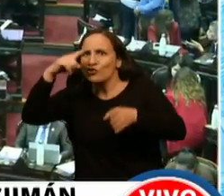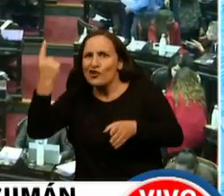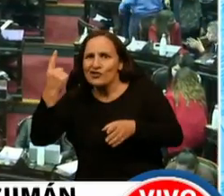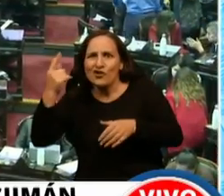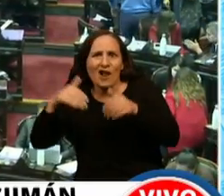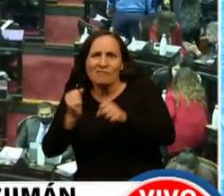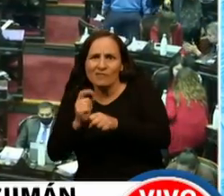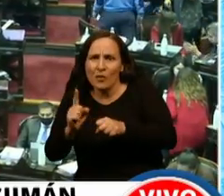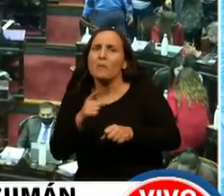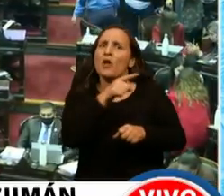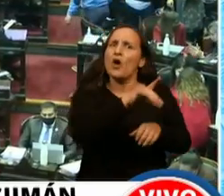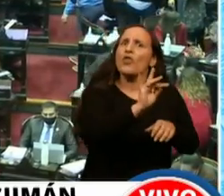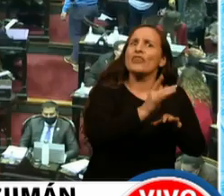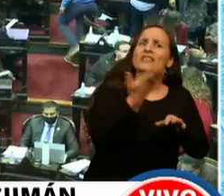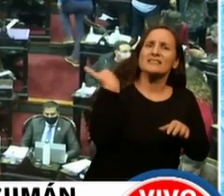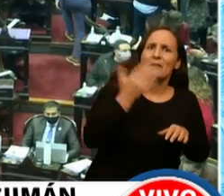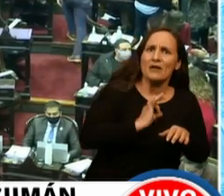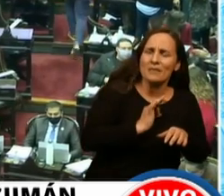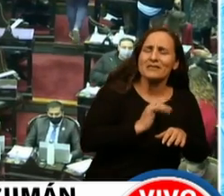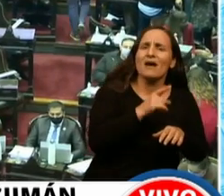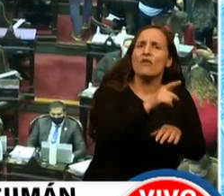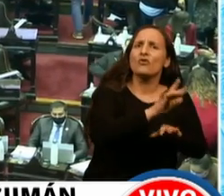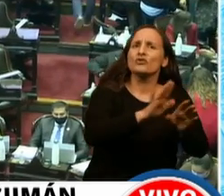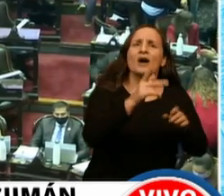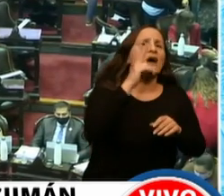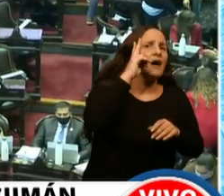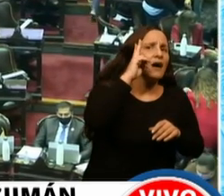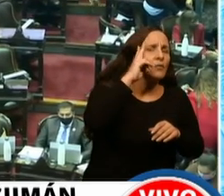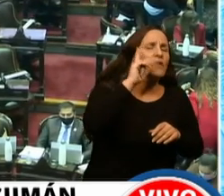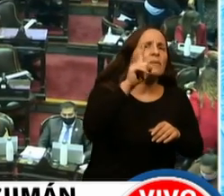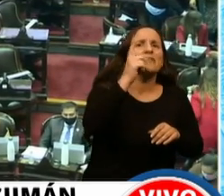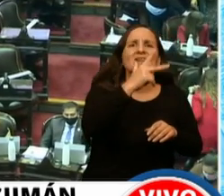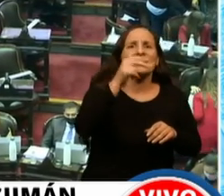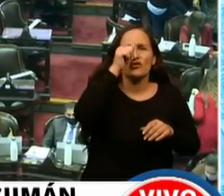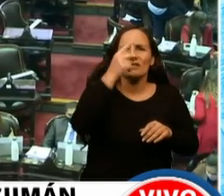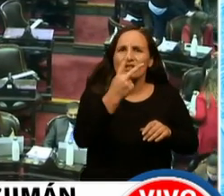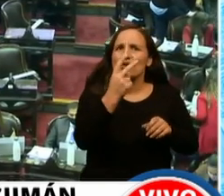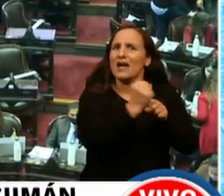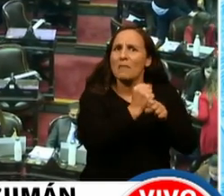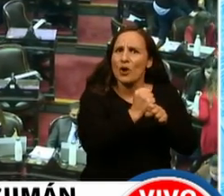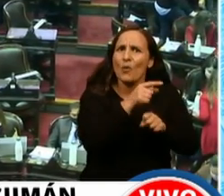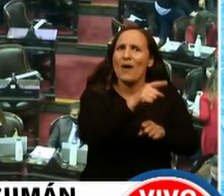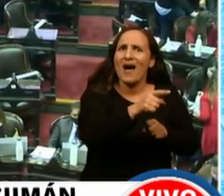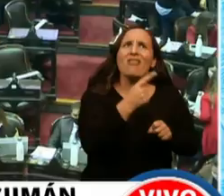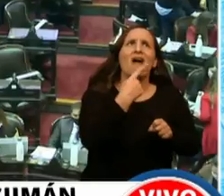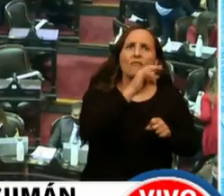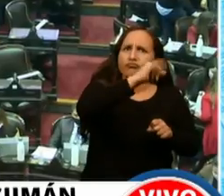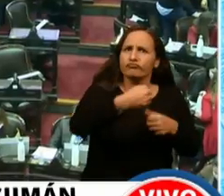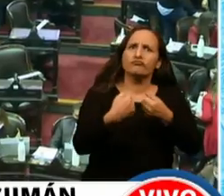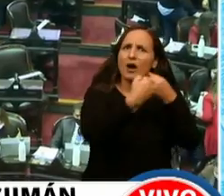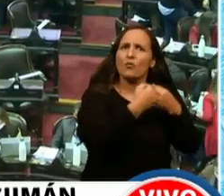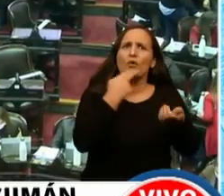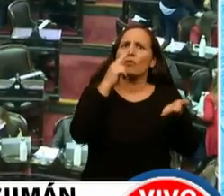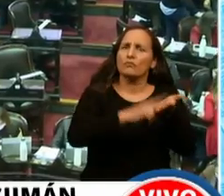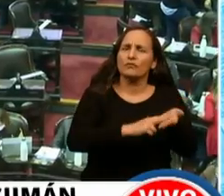aprobó en diciembre del 2020 la ley 9.362 en donde adhiere a este consenso fiscal